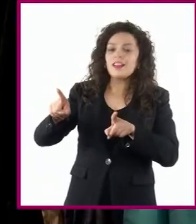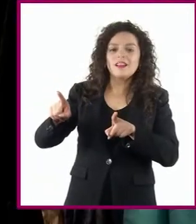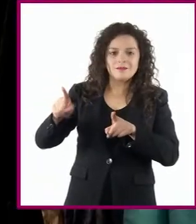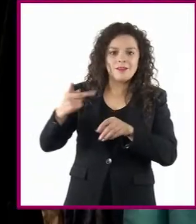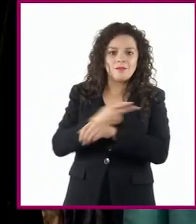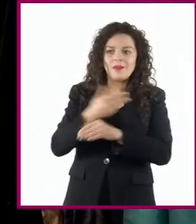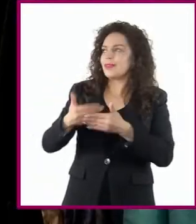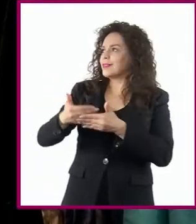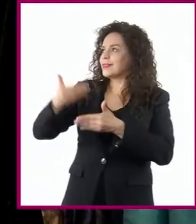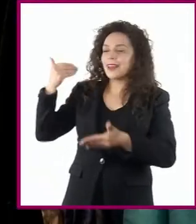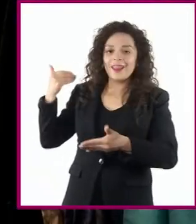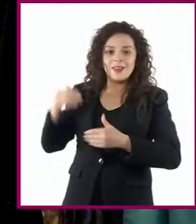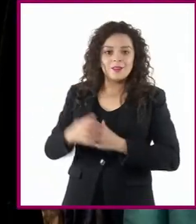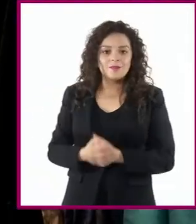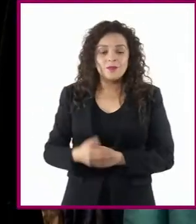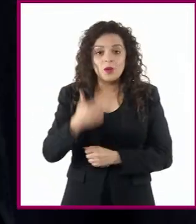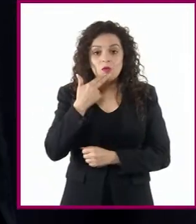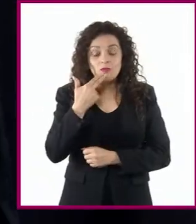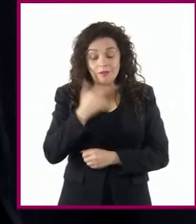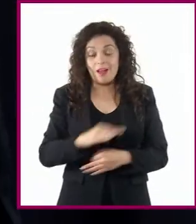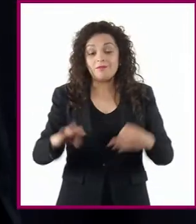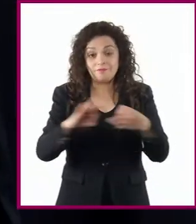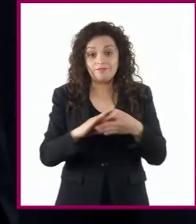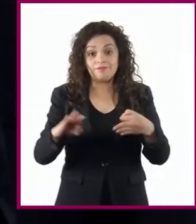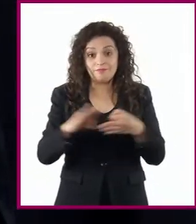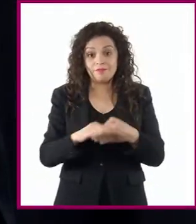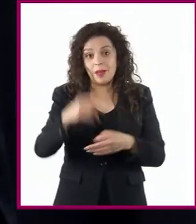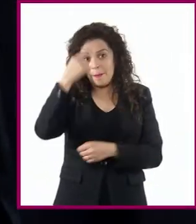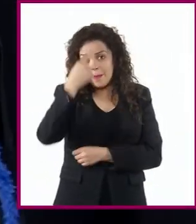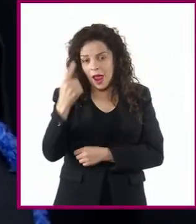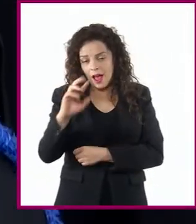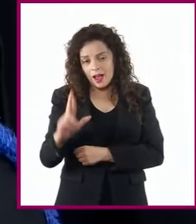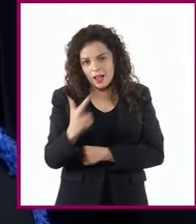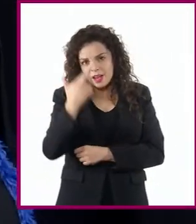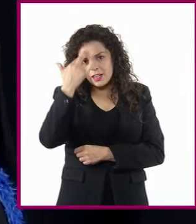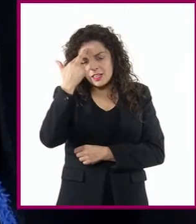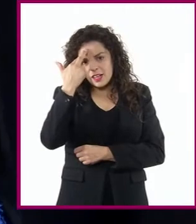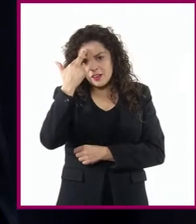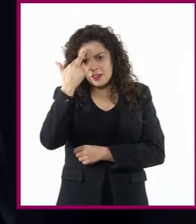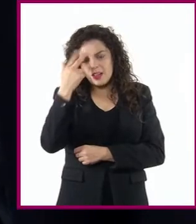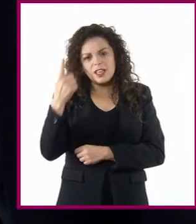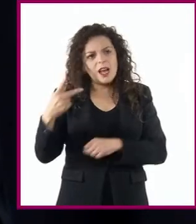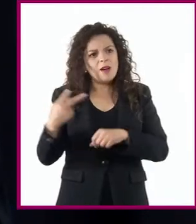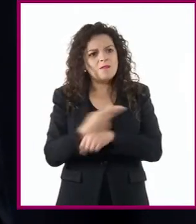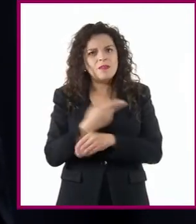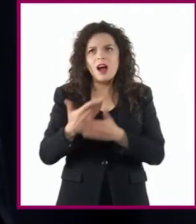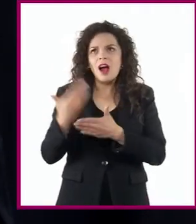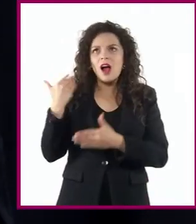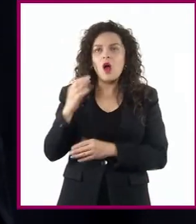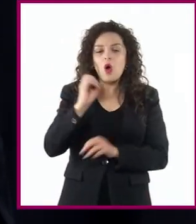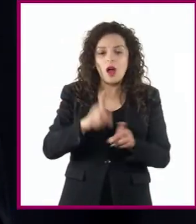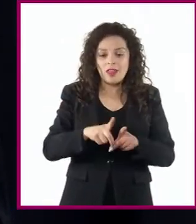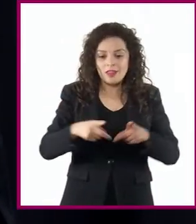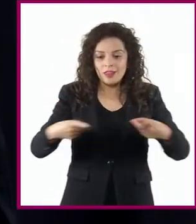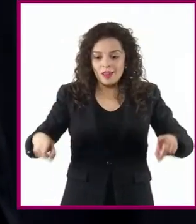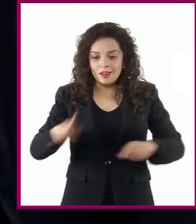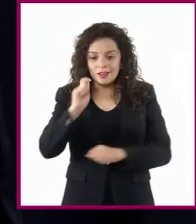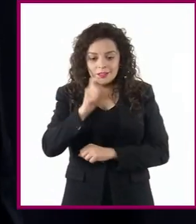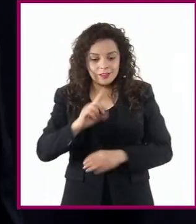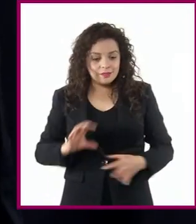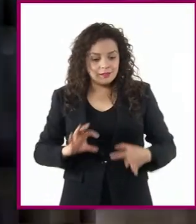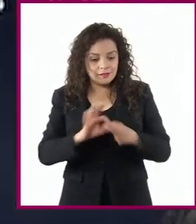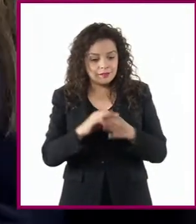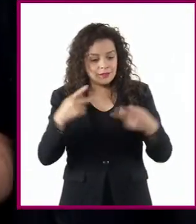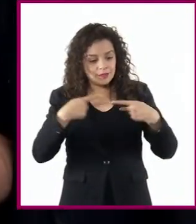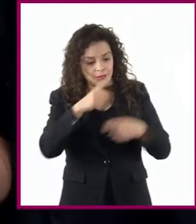pasado. Se utiliza con bastante frecuencia para recordar eventos o desarrollar más profundamente el carácter de un